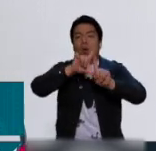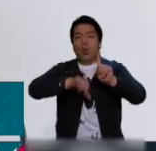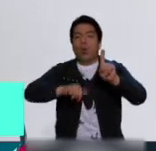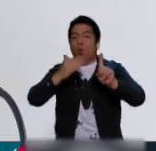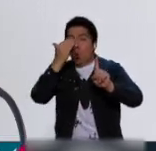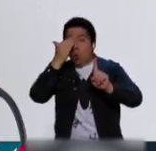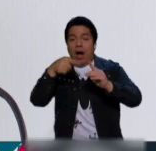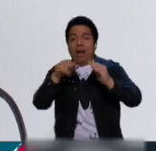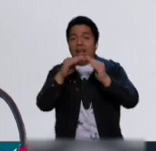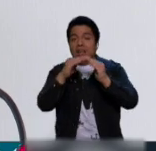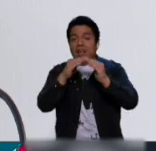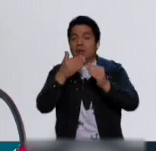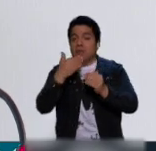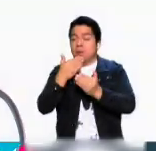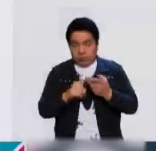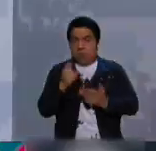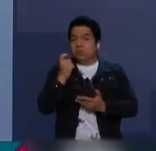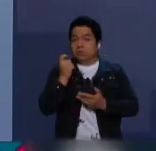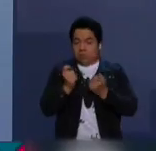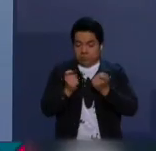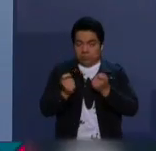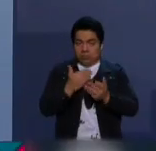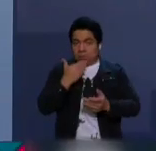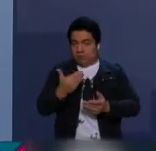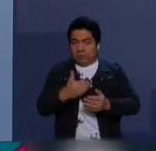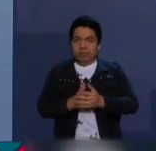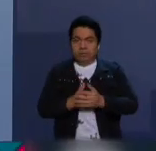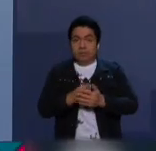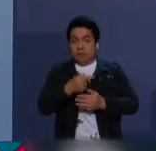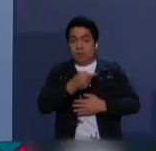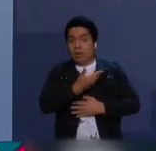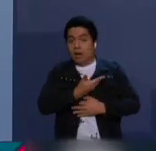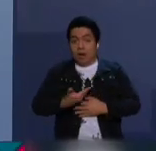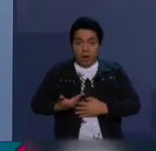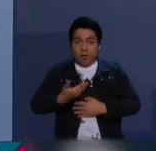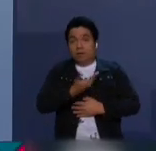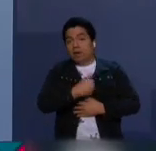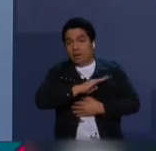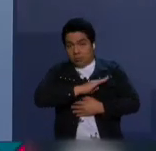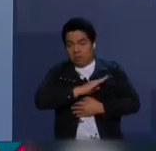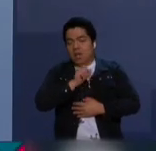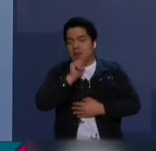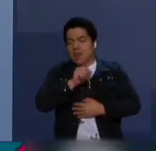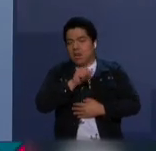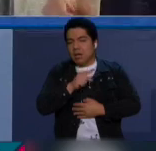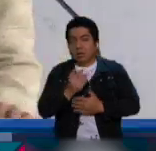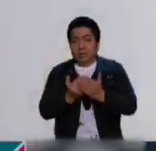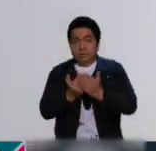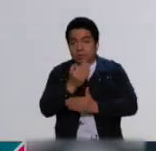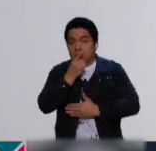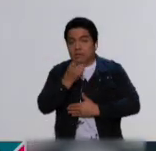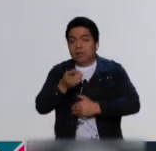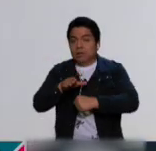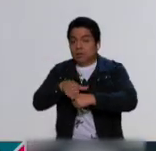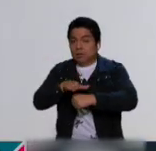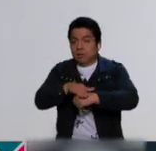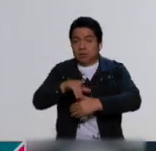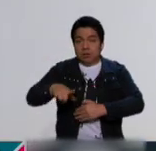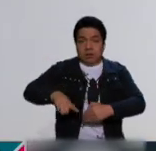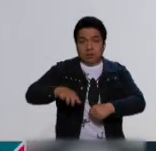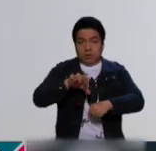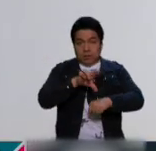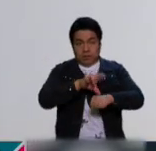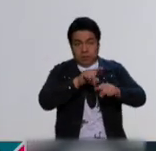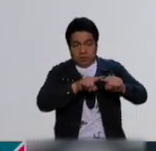a precios accesibles. Por cierto, la presidenta electa Claudia Sheinbaum también reveló esta mañana que ya invitó a los gobernadores de Morena